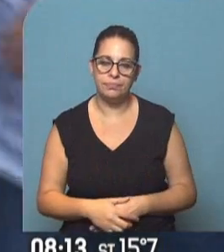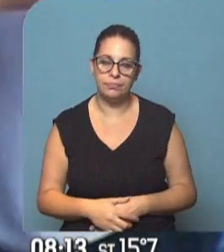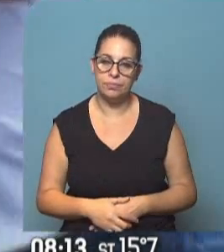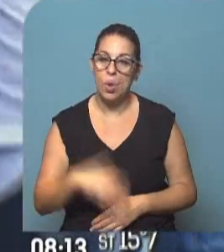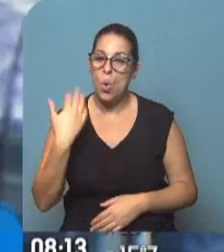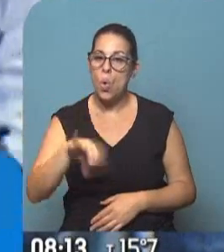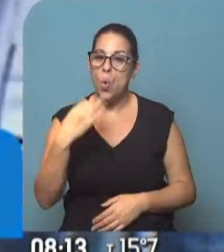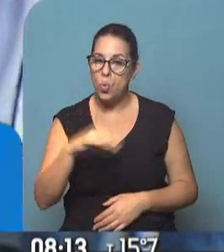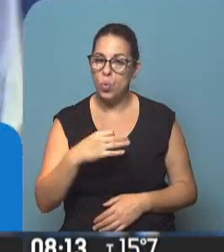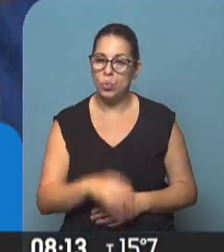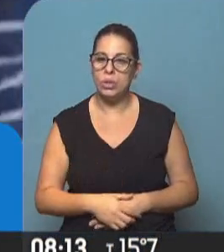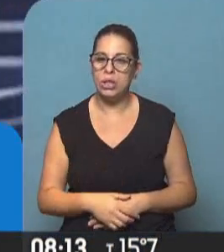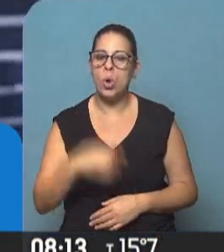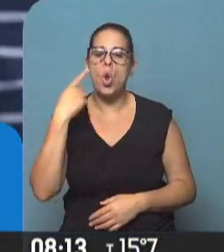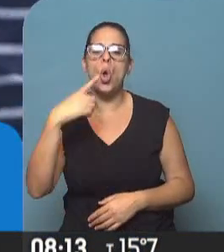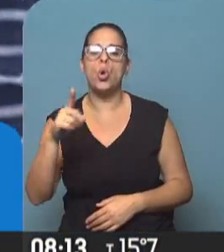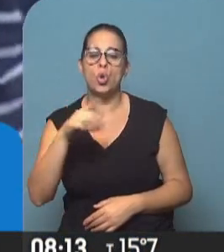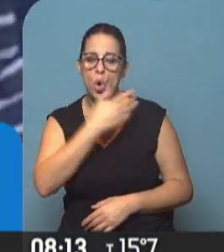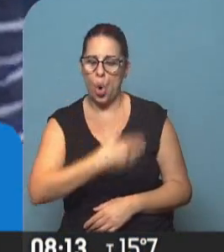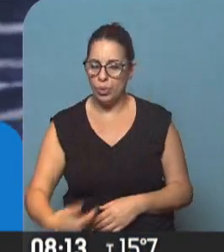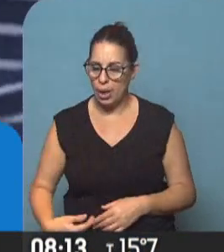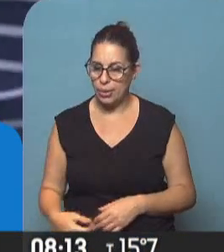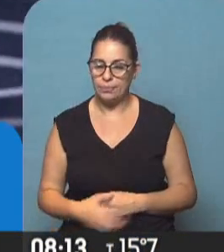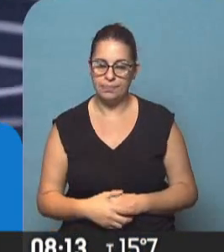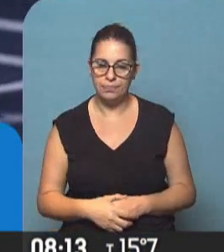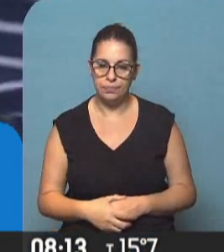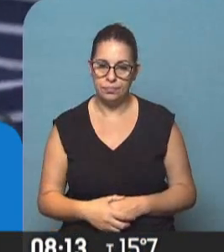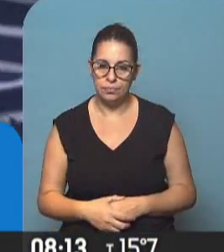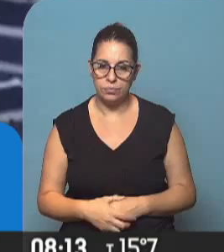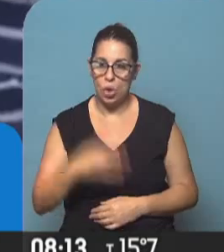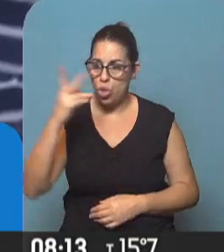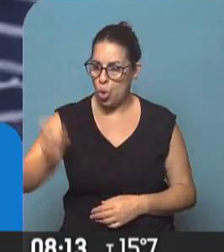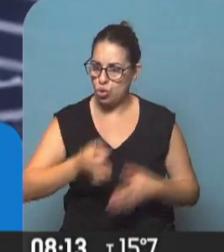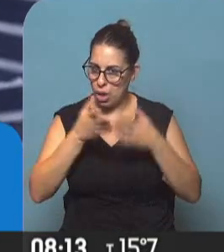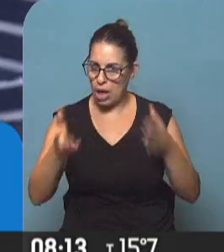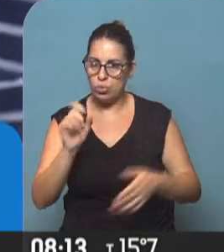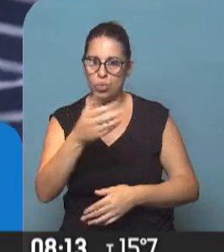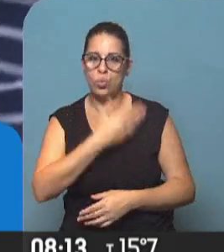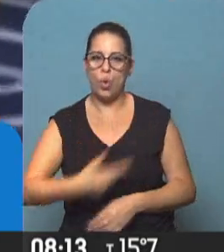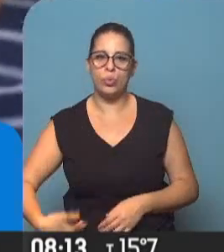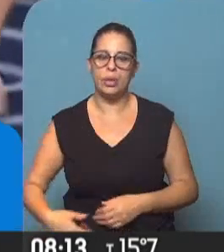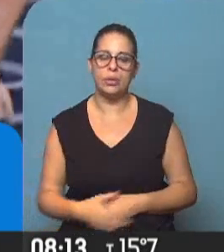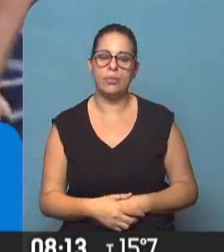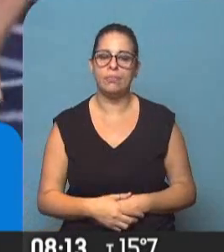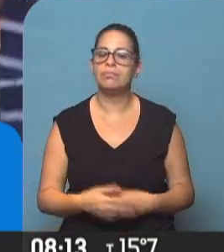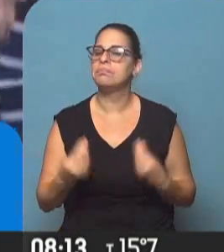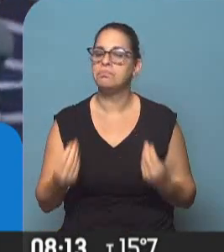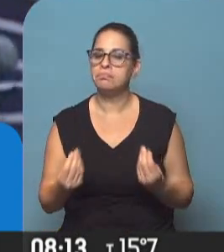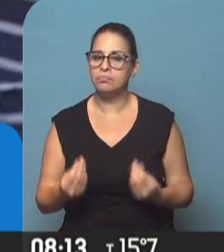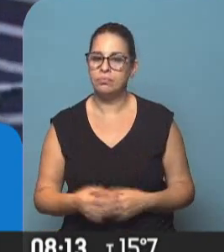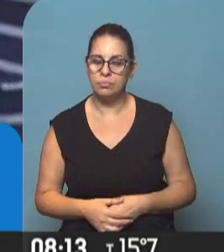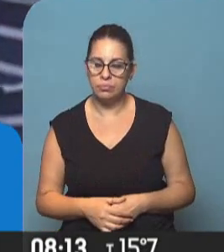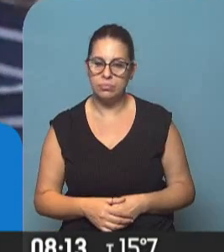Lo único que se ha logrado este gobierno en estos dos años es hacer